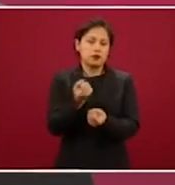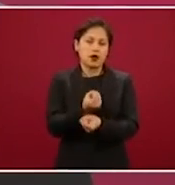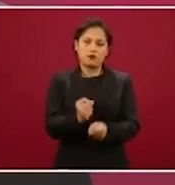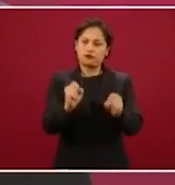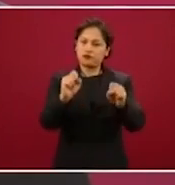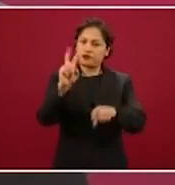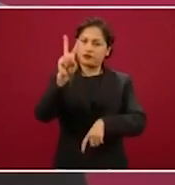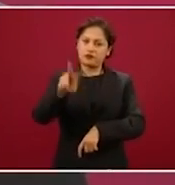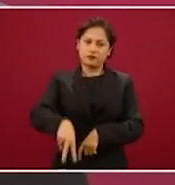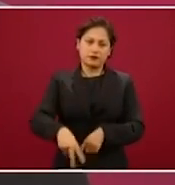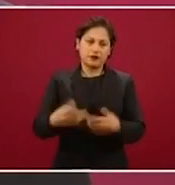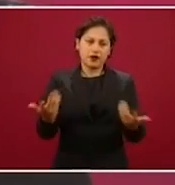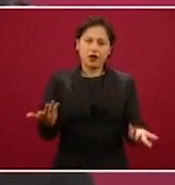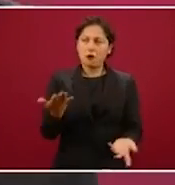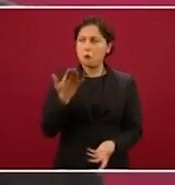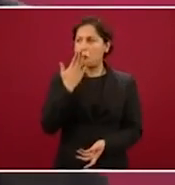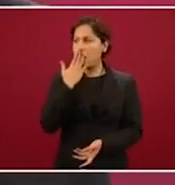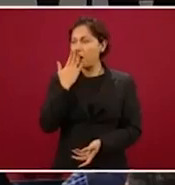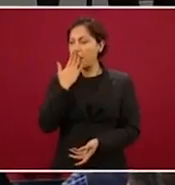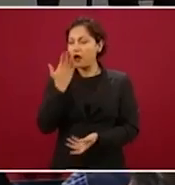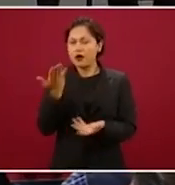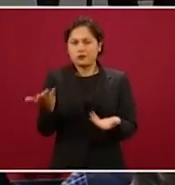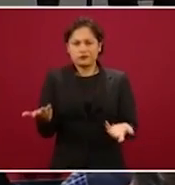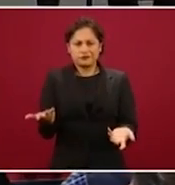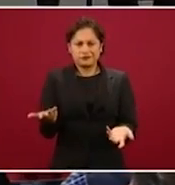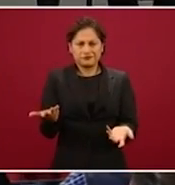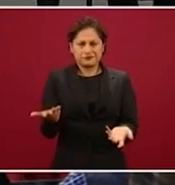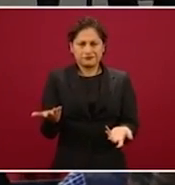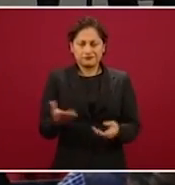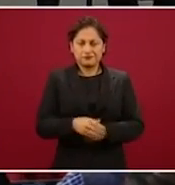¿no? Si